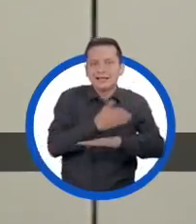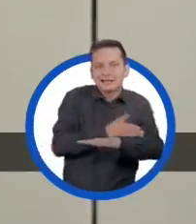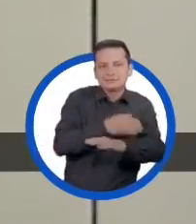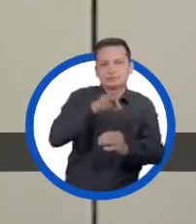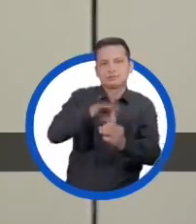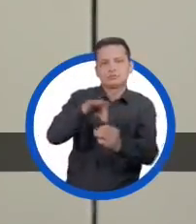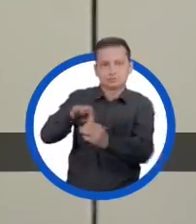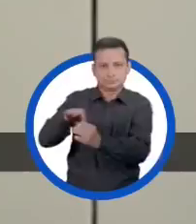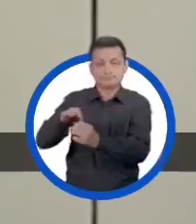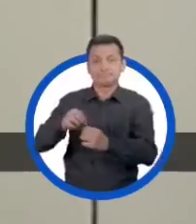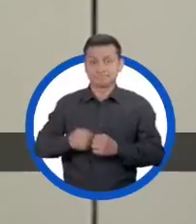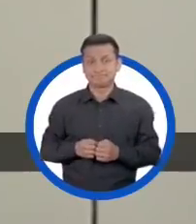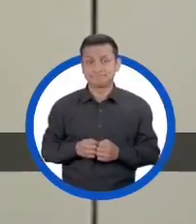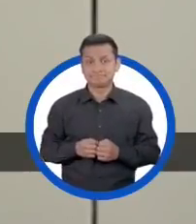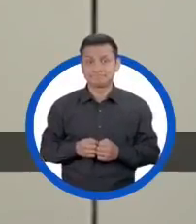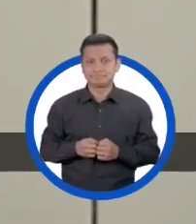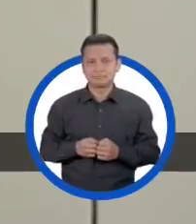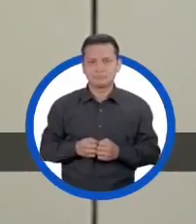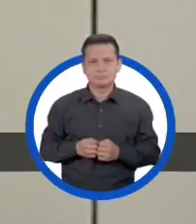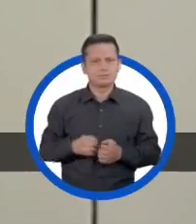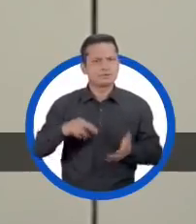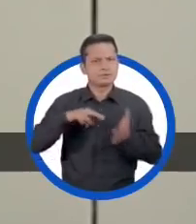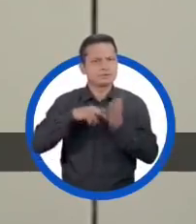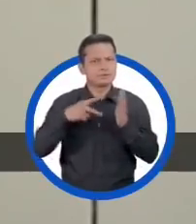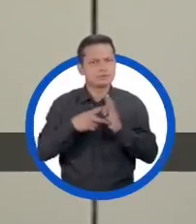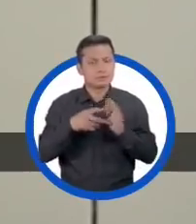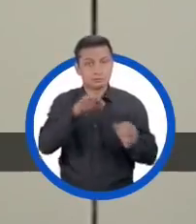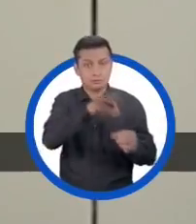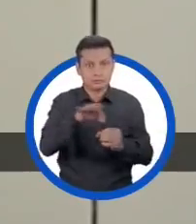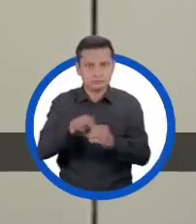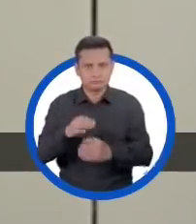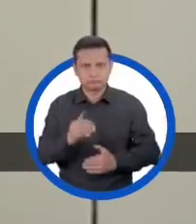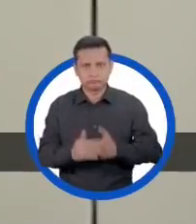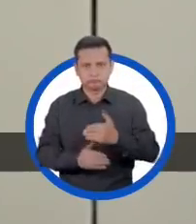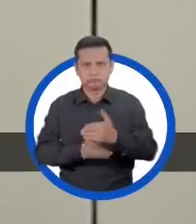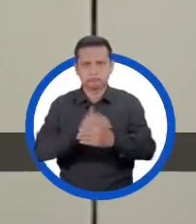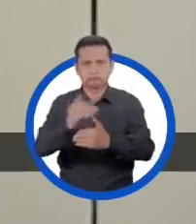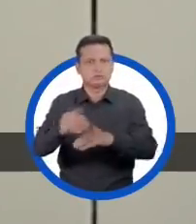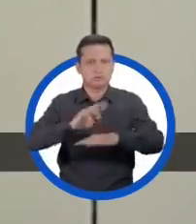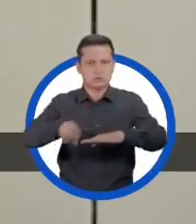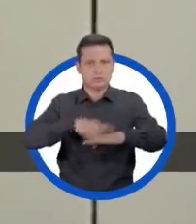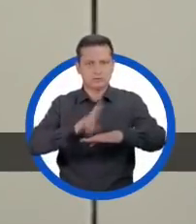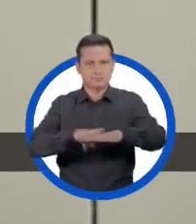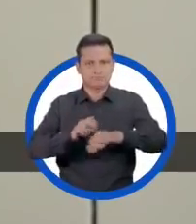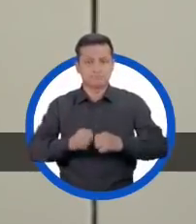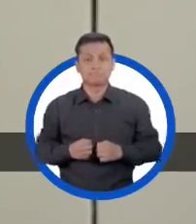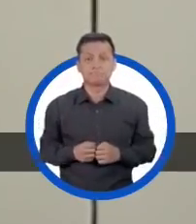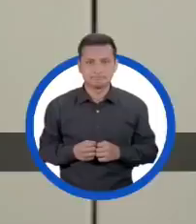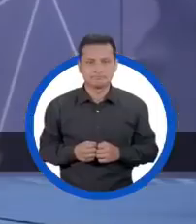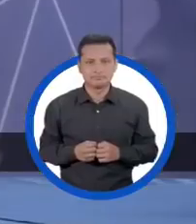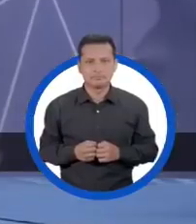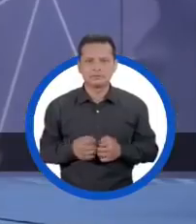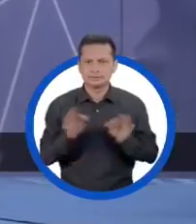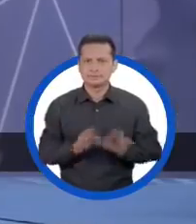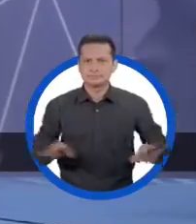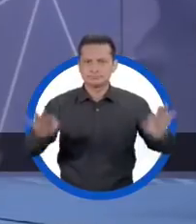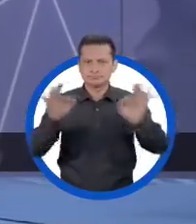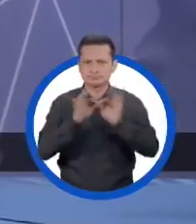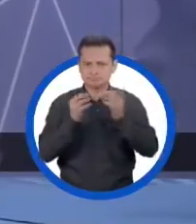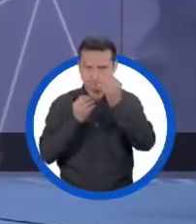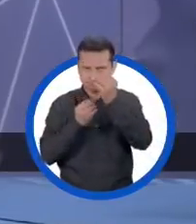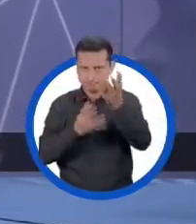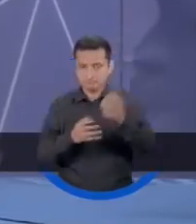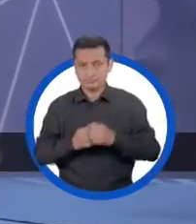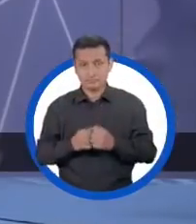como actividades previas a las elecciones, mismas que transcurrieron con normalidad. Debemos